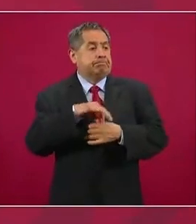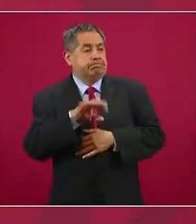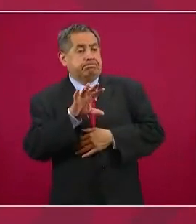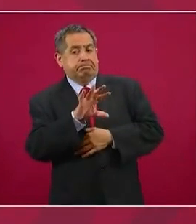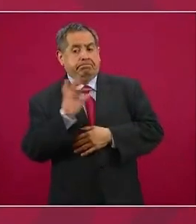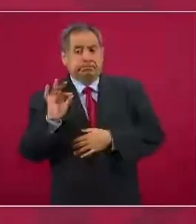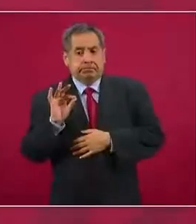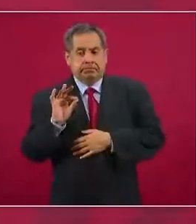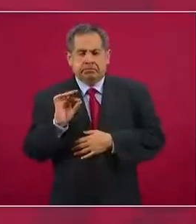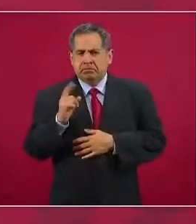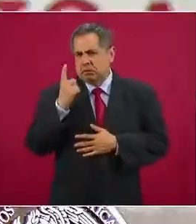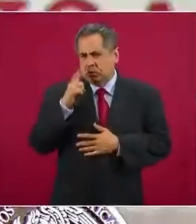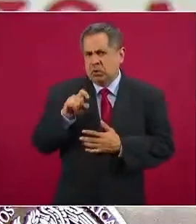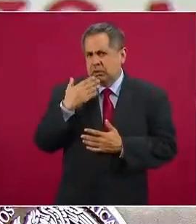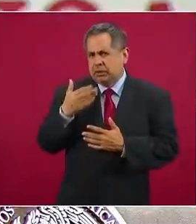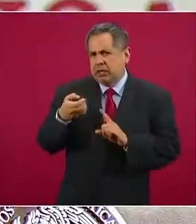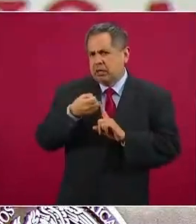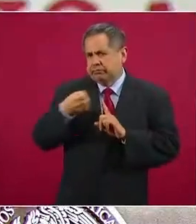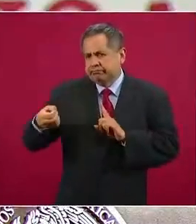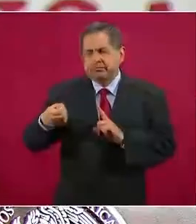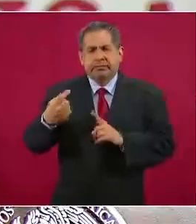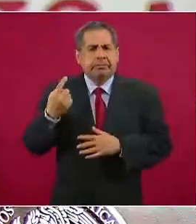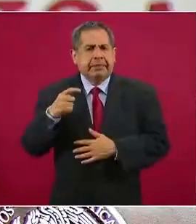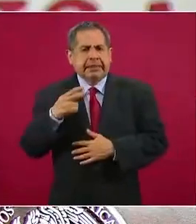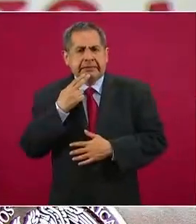se pueda tener